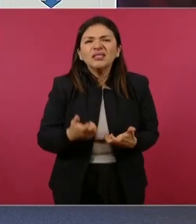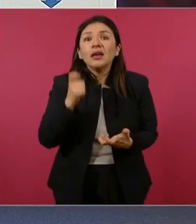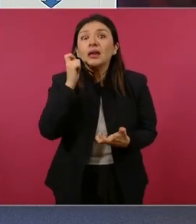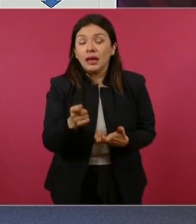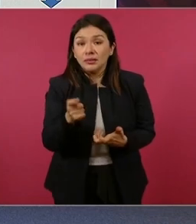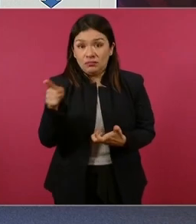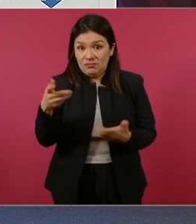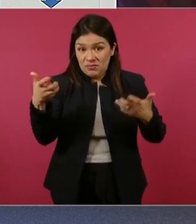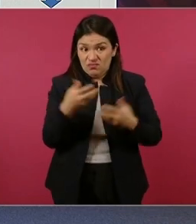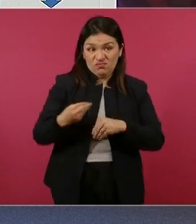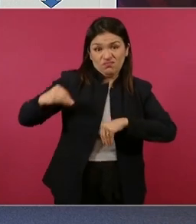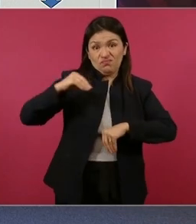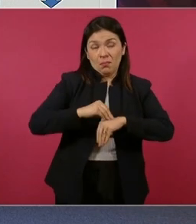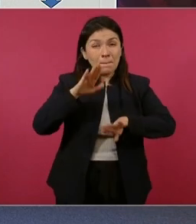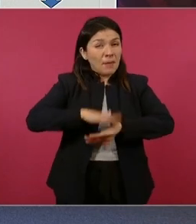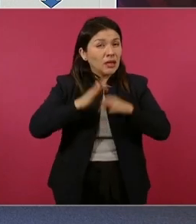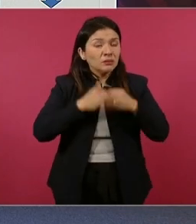importante